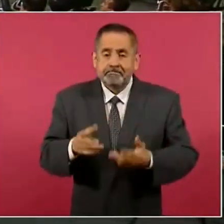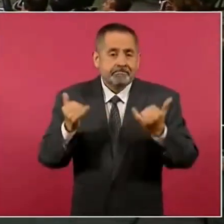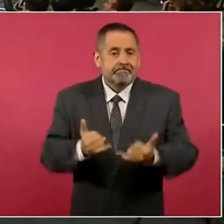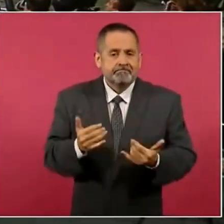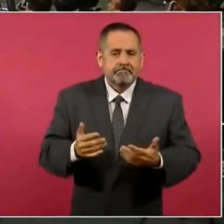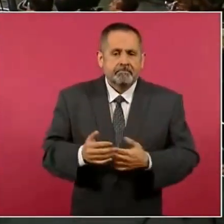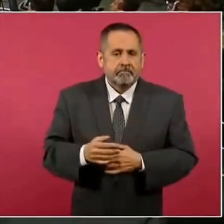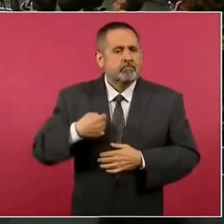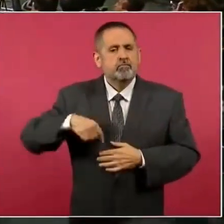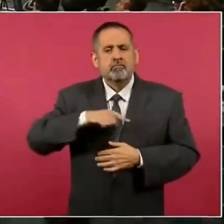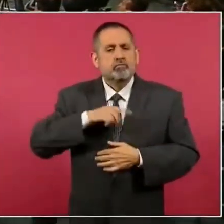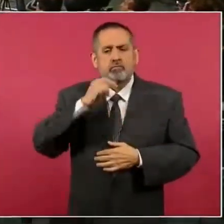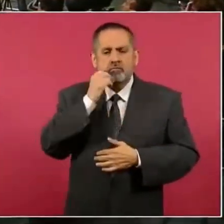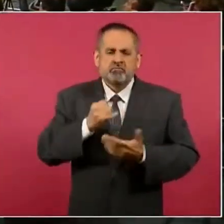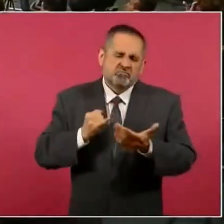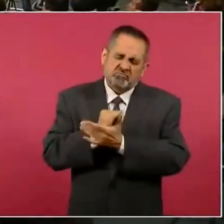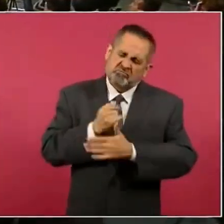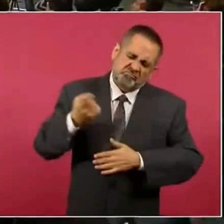actuar